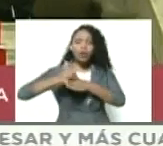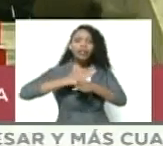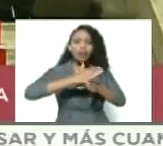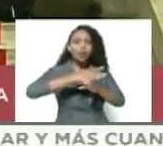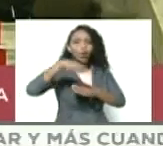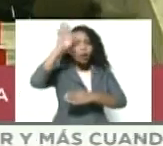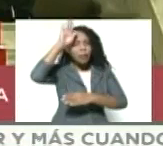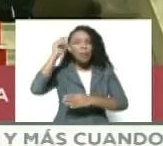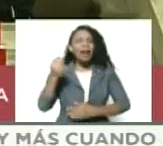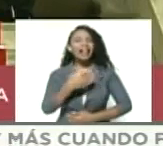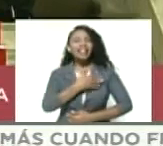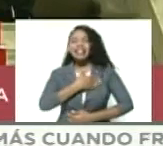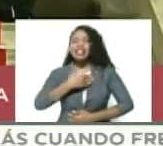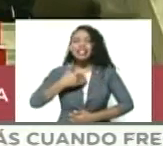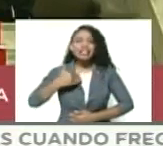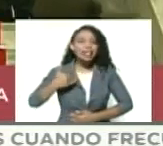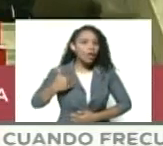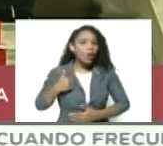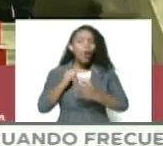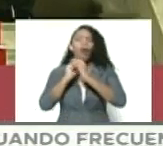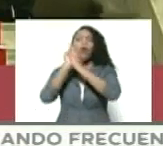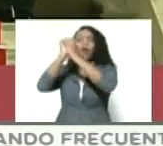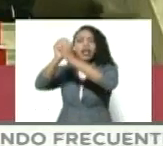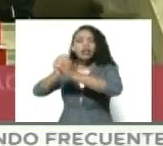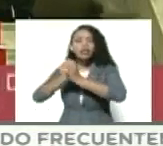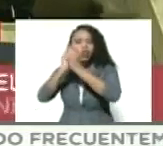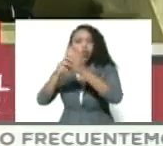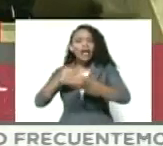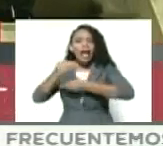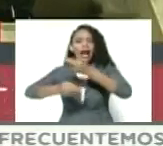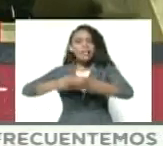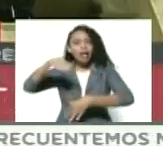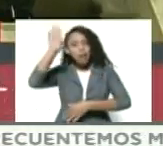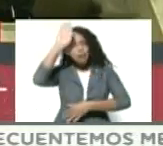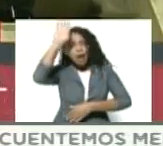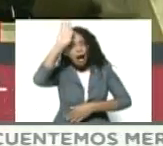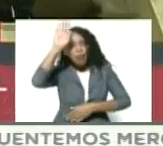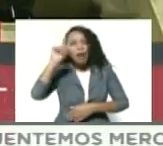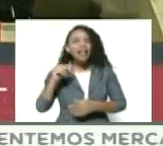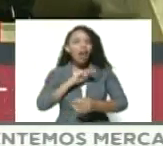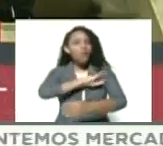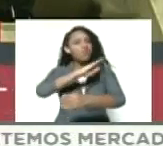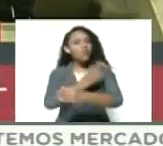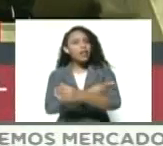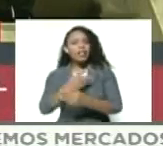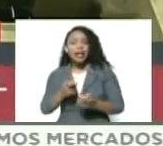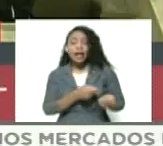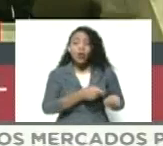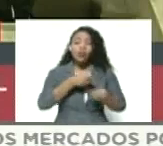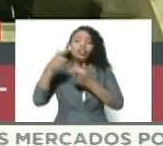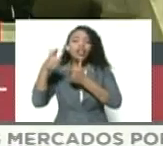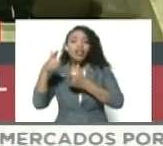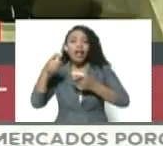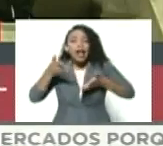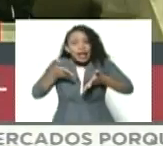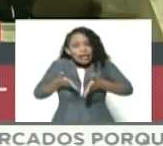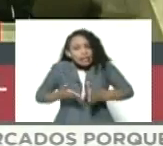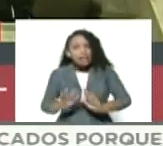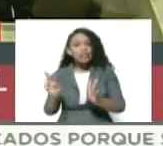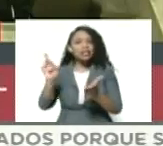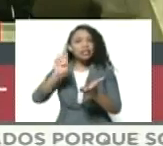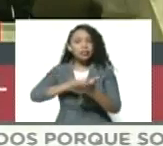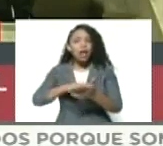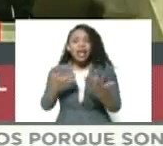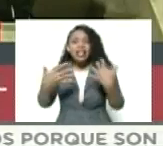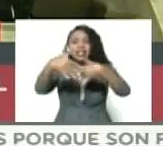el deseo, la oración y la fuerza que nos lleve a un renacimiento